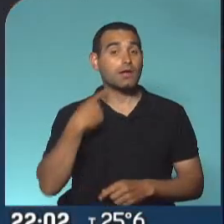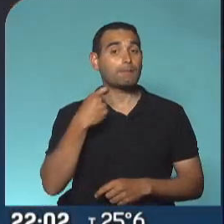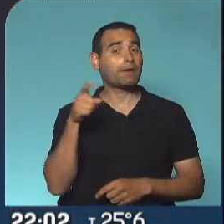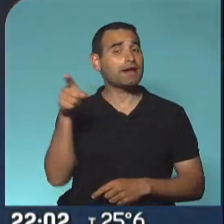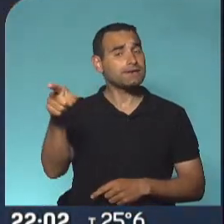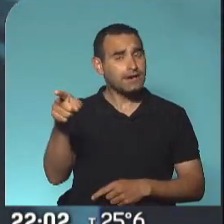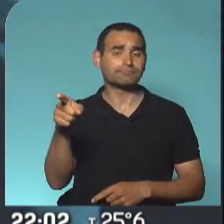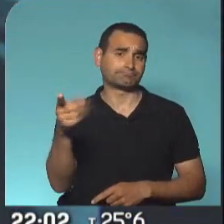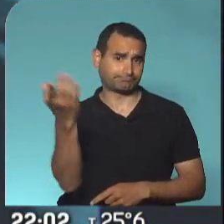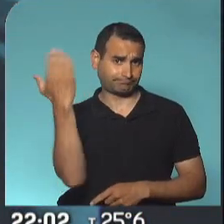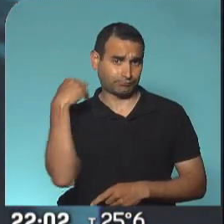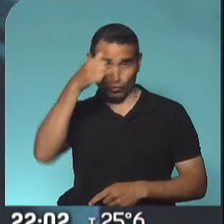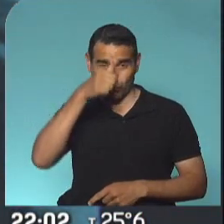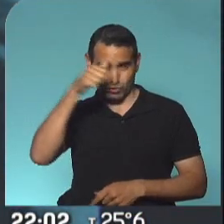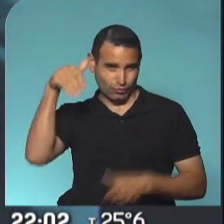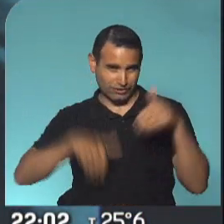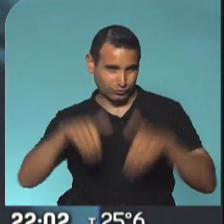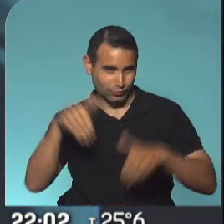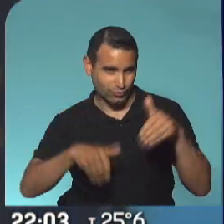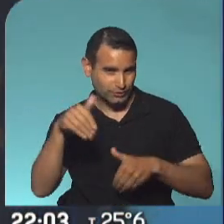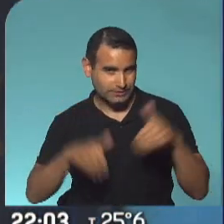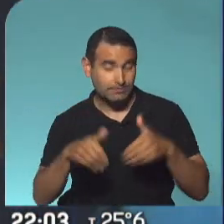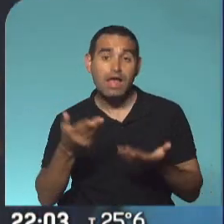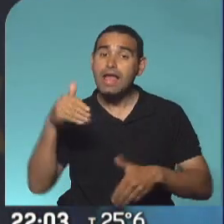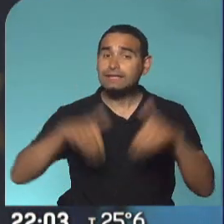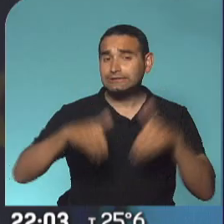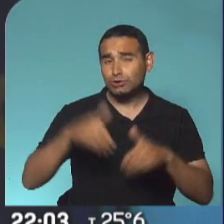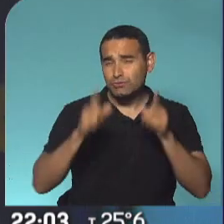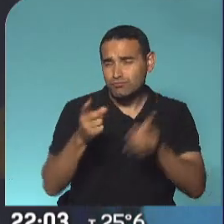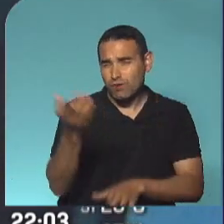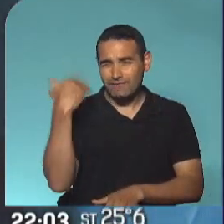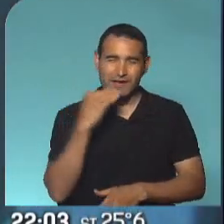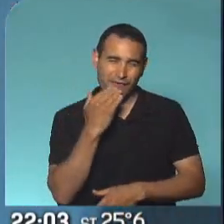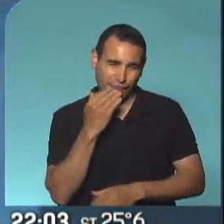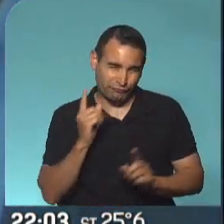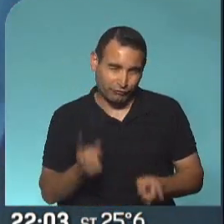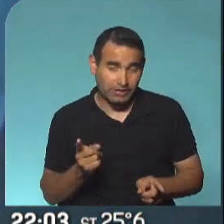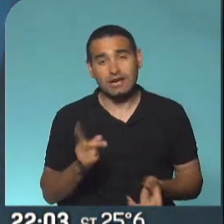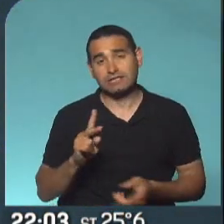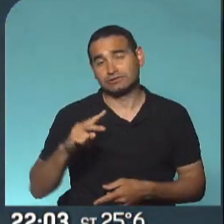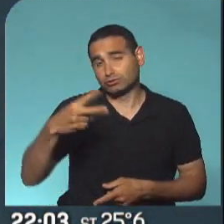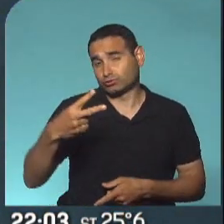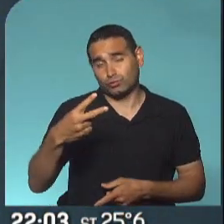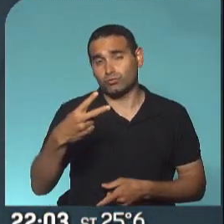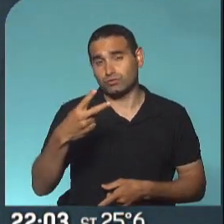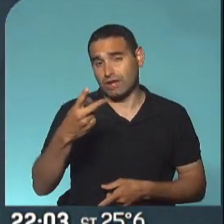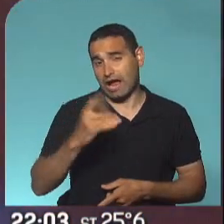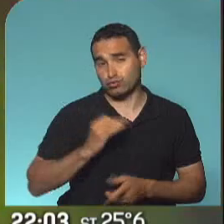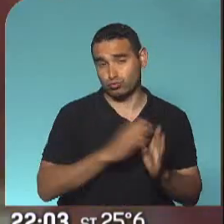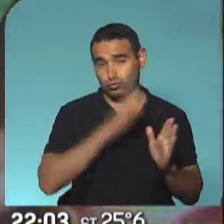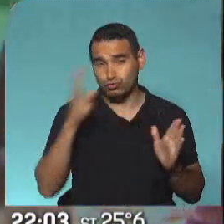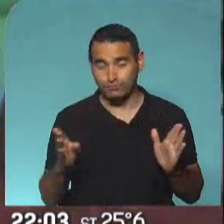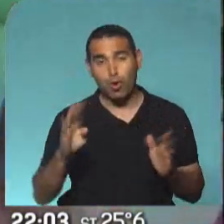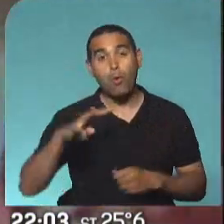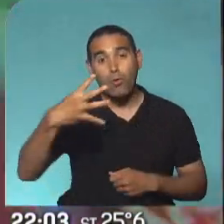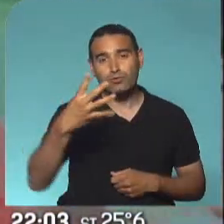España fue elecciones el domingo pasado. Fue elecciones como en abril también, las segundas en el año y las cuartas